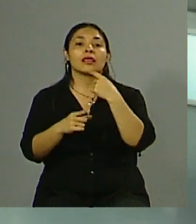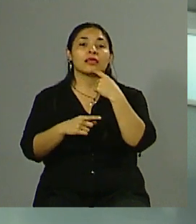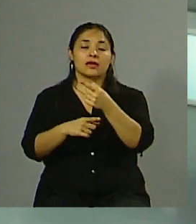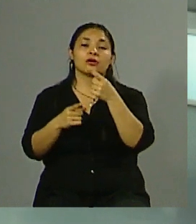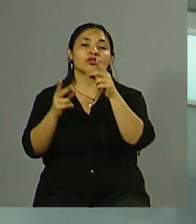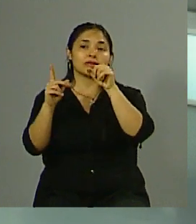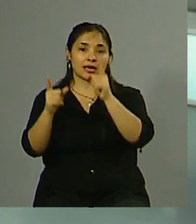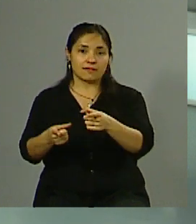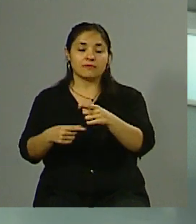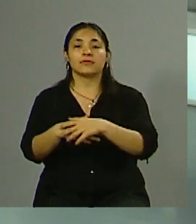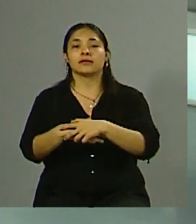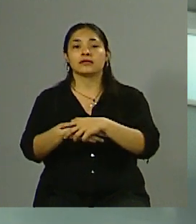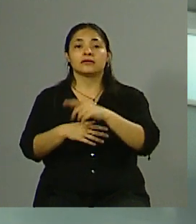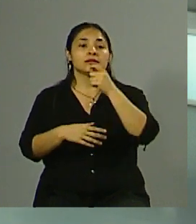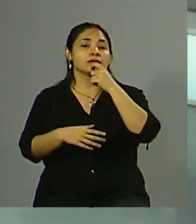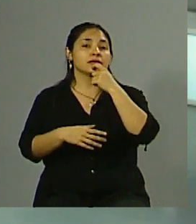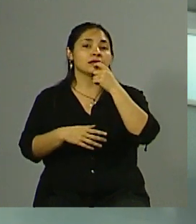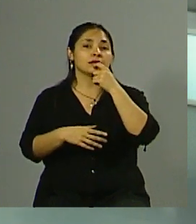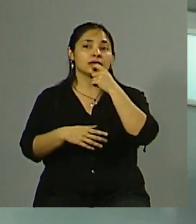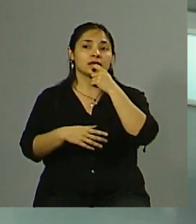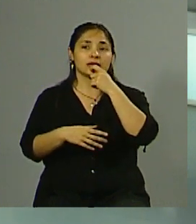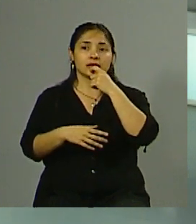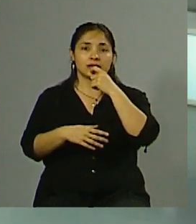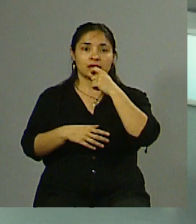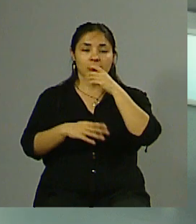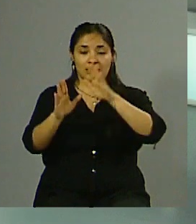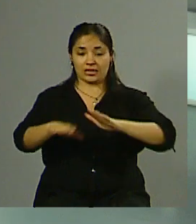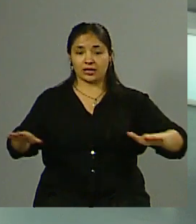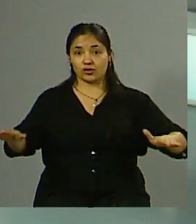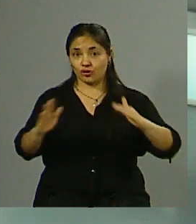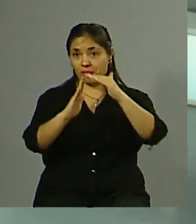hizo referencia de si le iban a bajar incluso siendo niños, porque